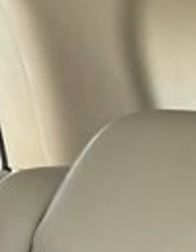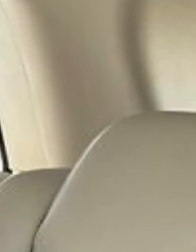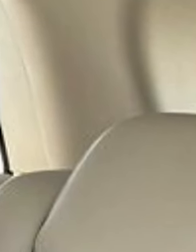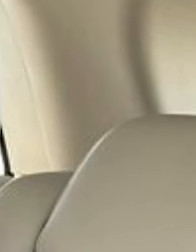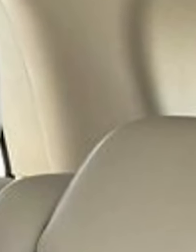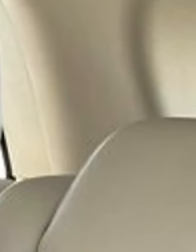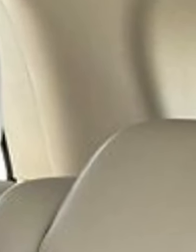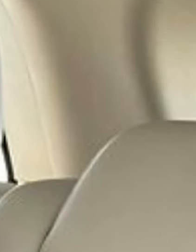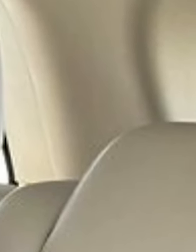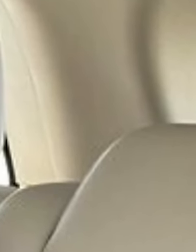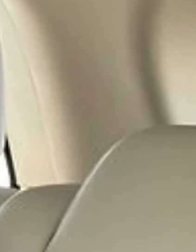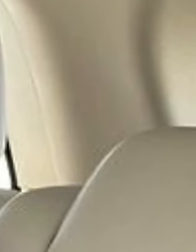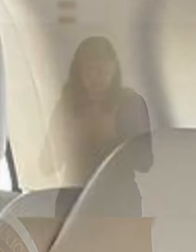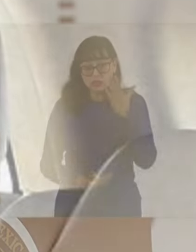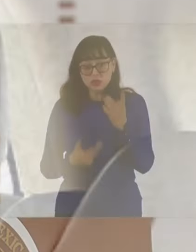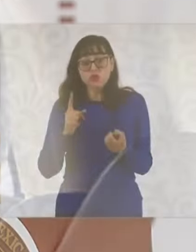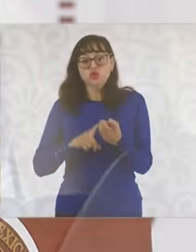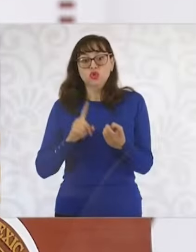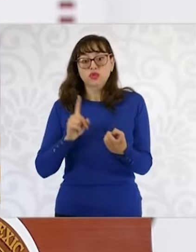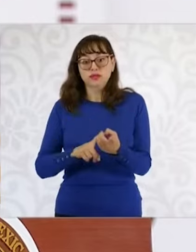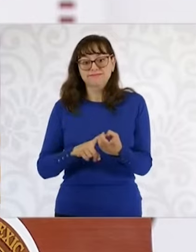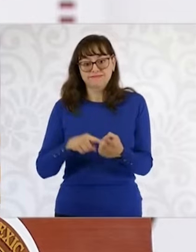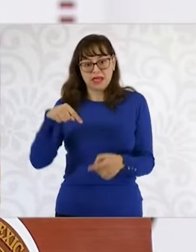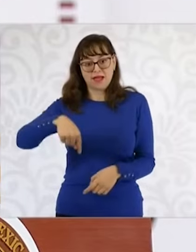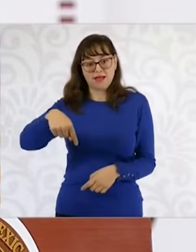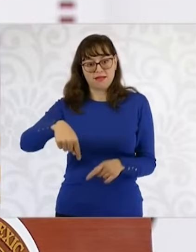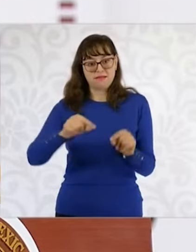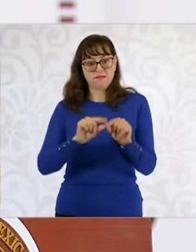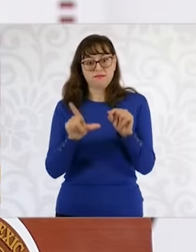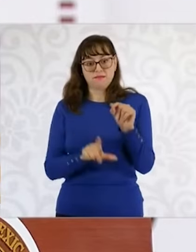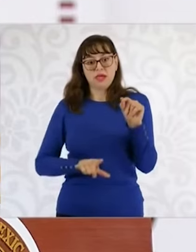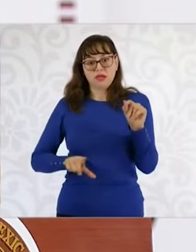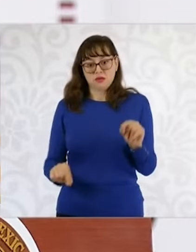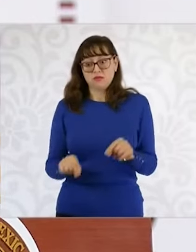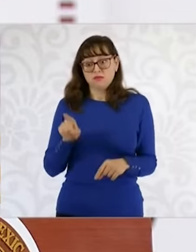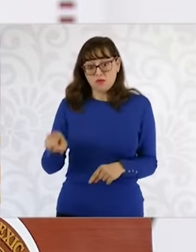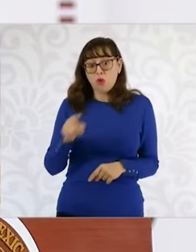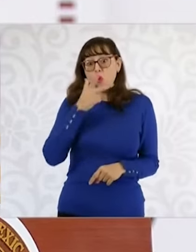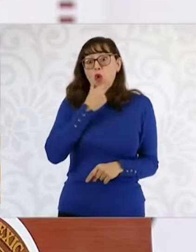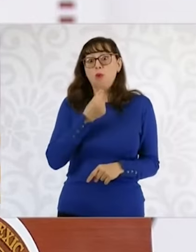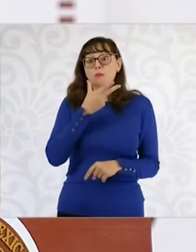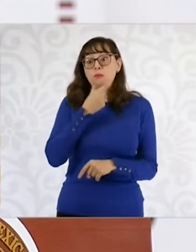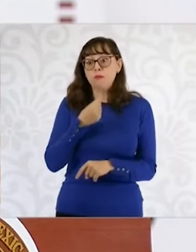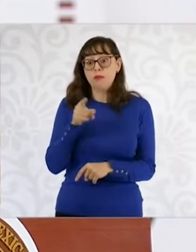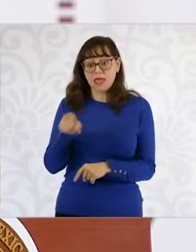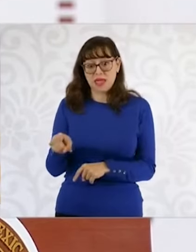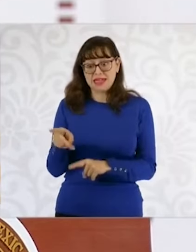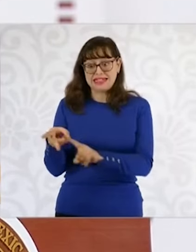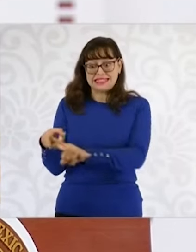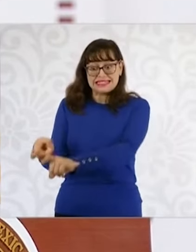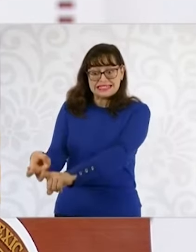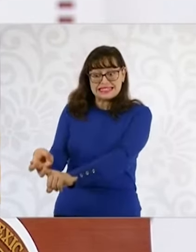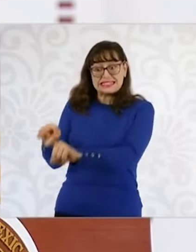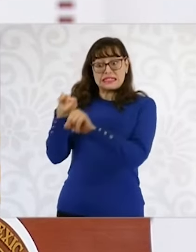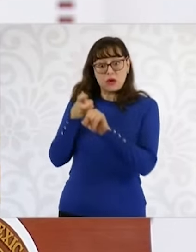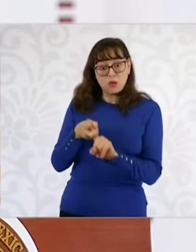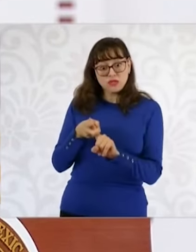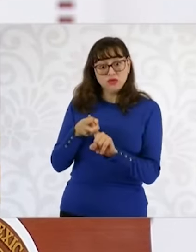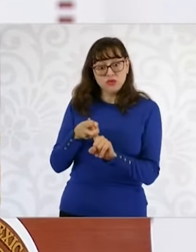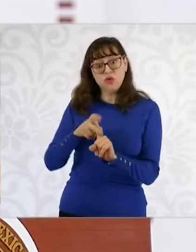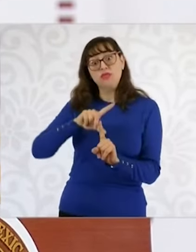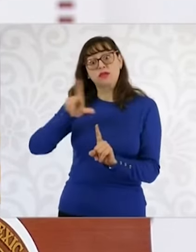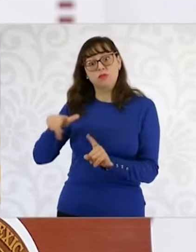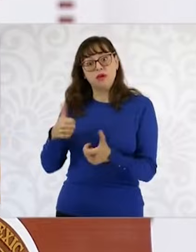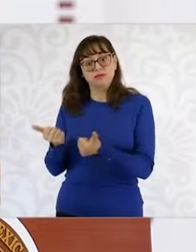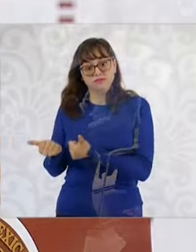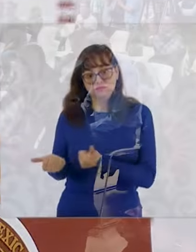luego de que el fiscal general de la República, Alejandro Gertz Manero, declarara que a 3 meses de su detención no han recibido un informe. En conferencia